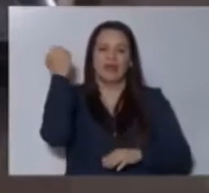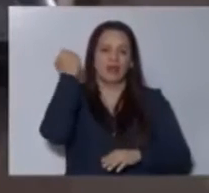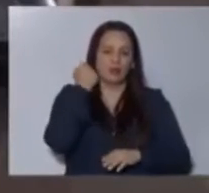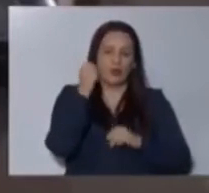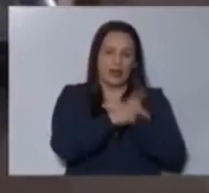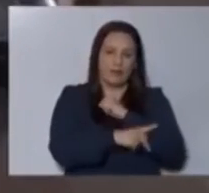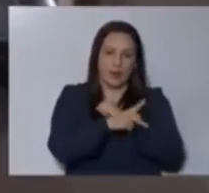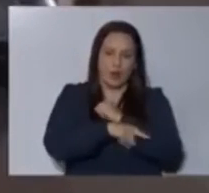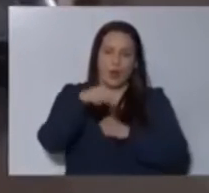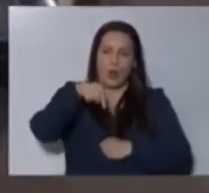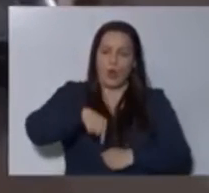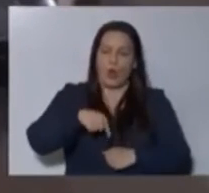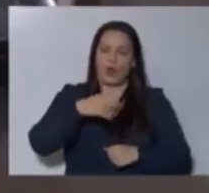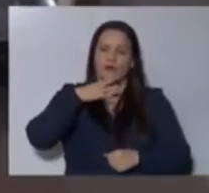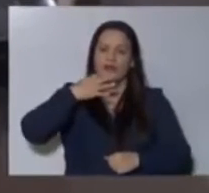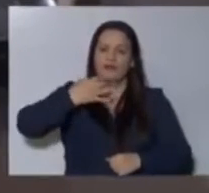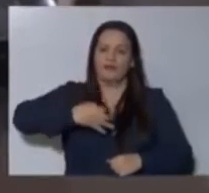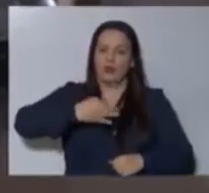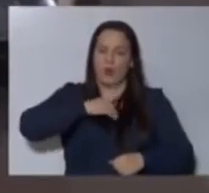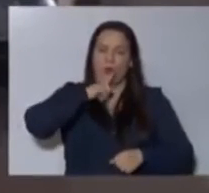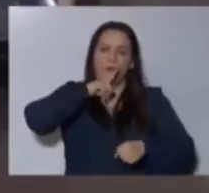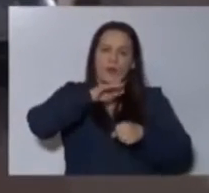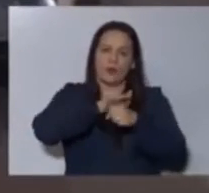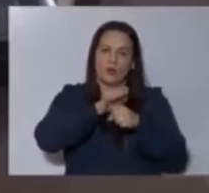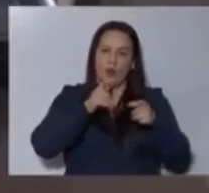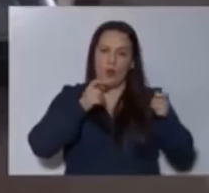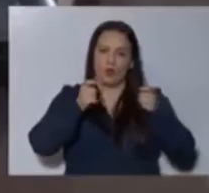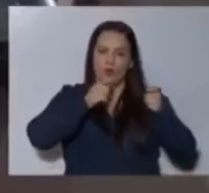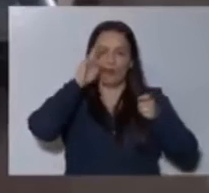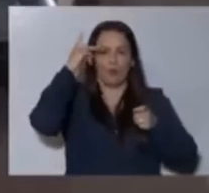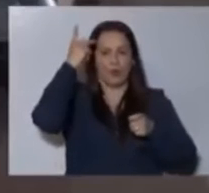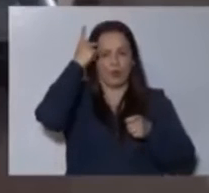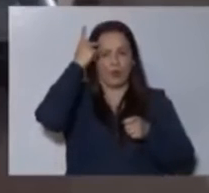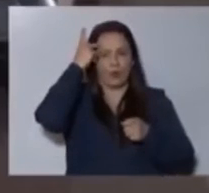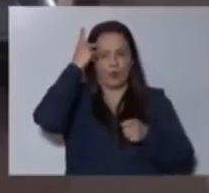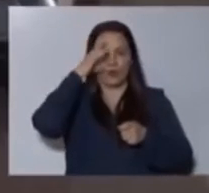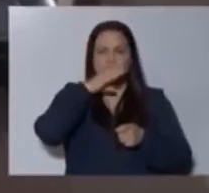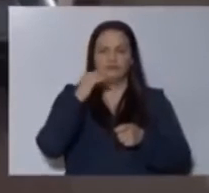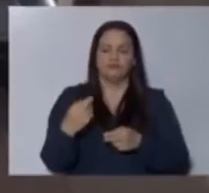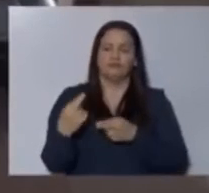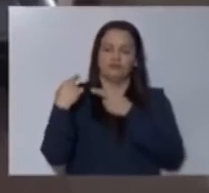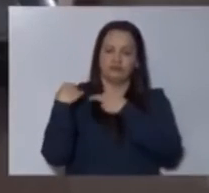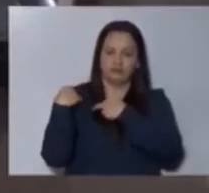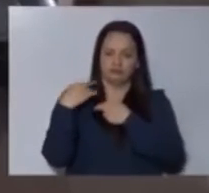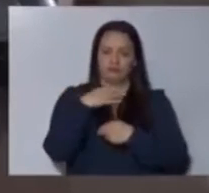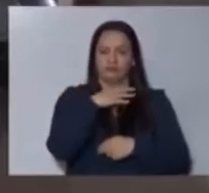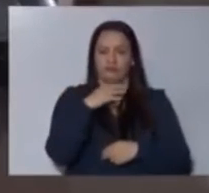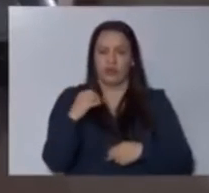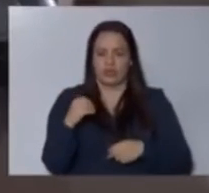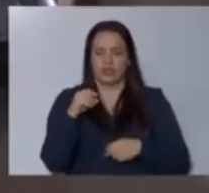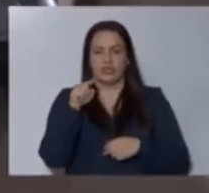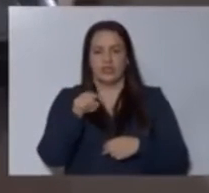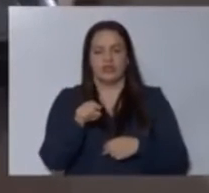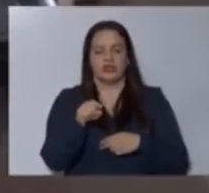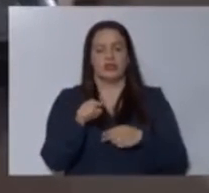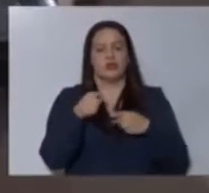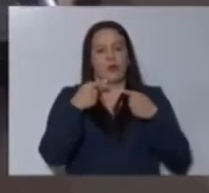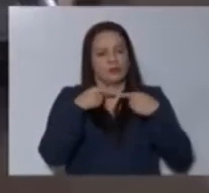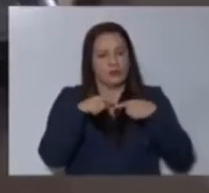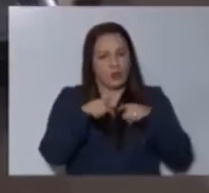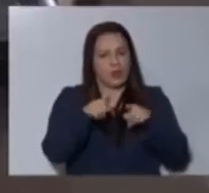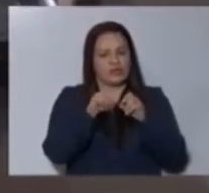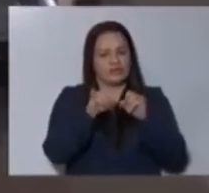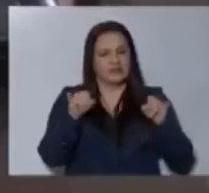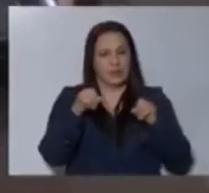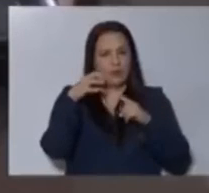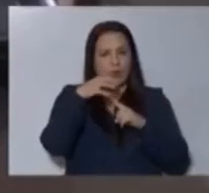con el control político y con una oposición responsable, consecuente y sin populismos. La